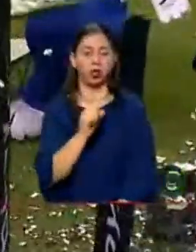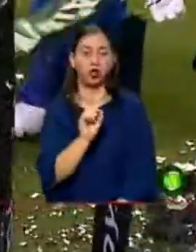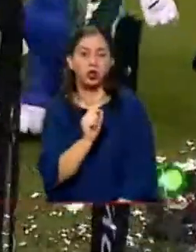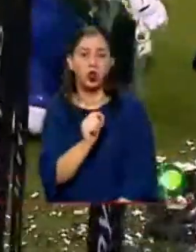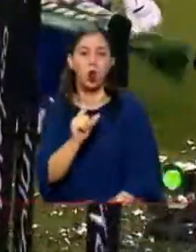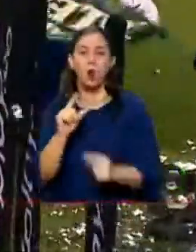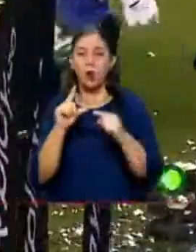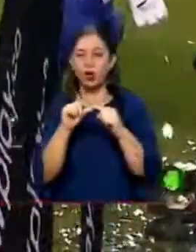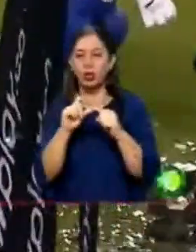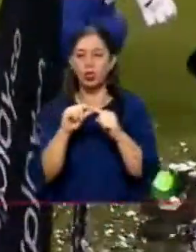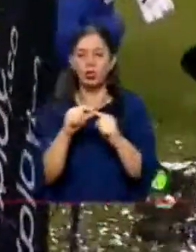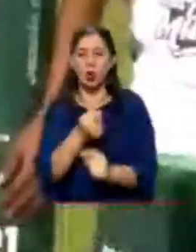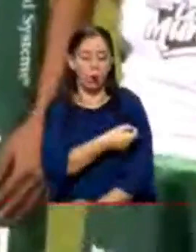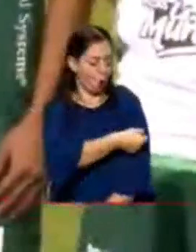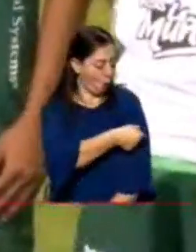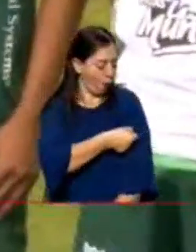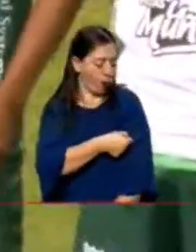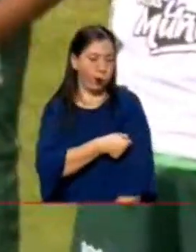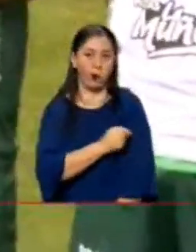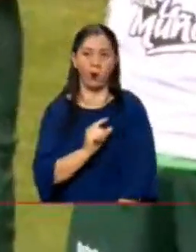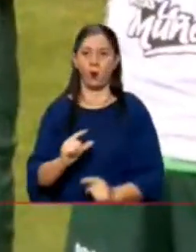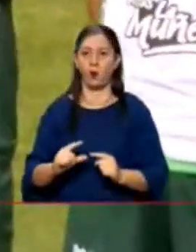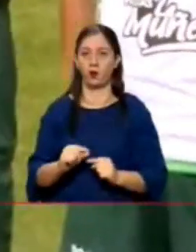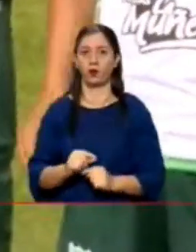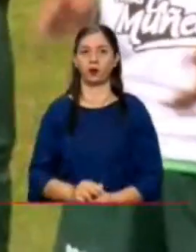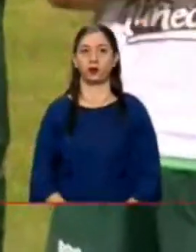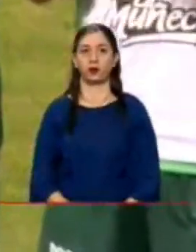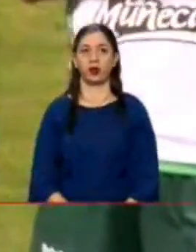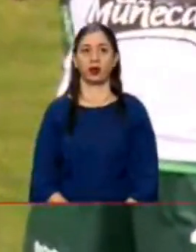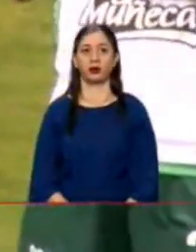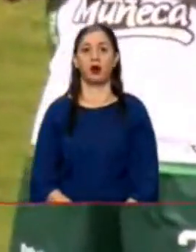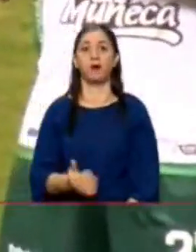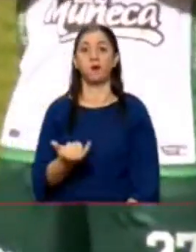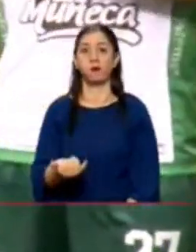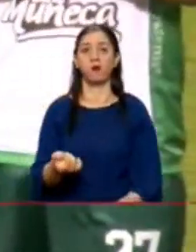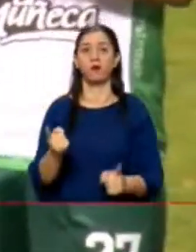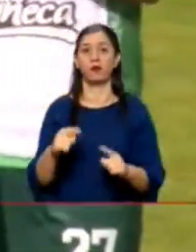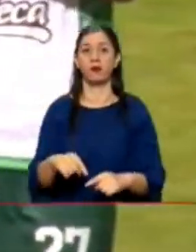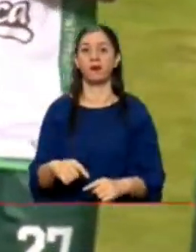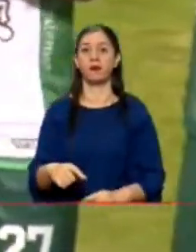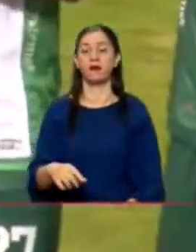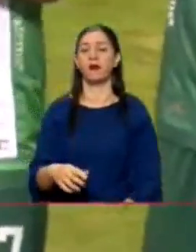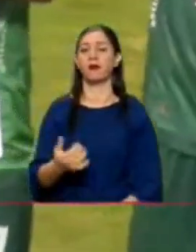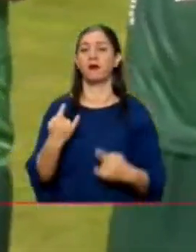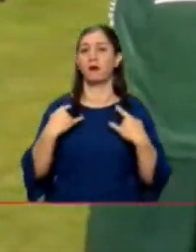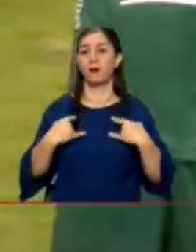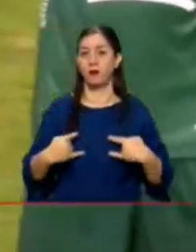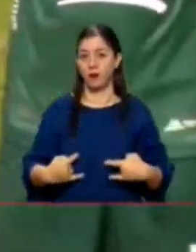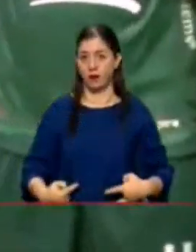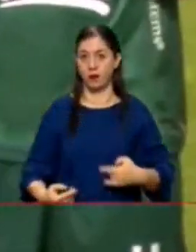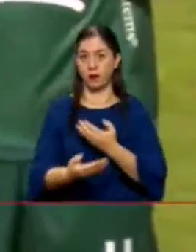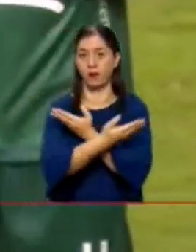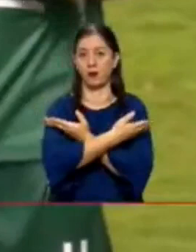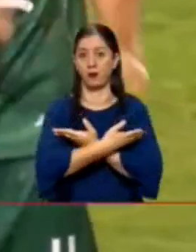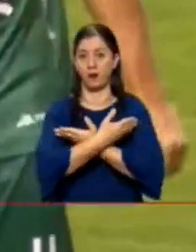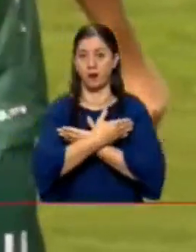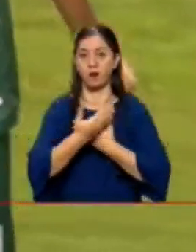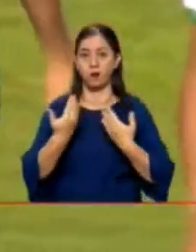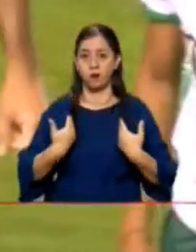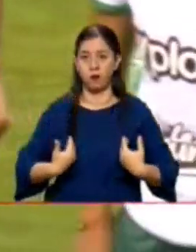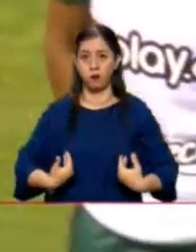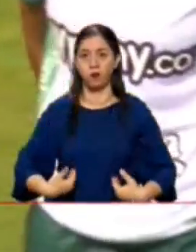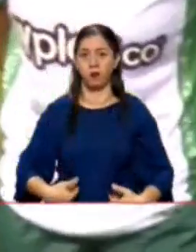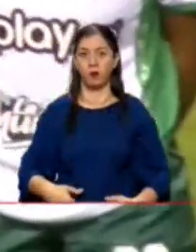remate verde en los bordos. Sobre el dorso de los jugadores, la camiseta de poliéster transpirable